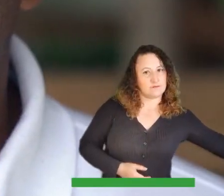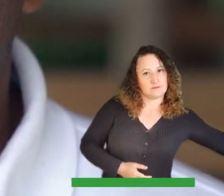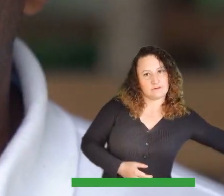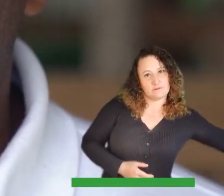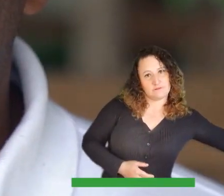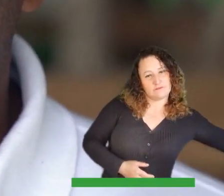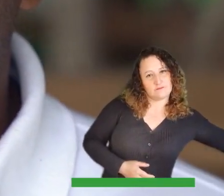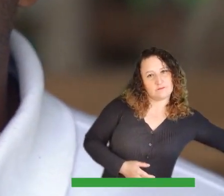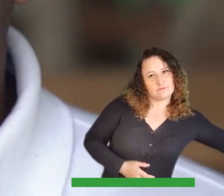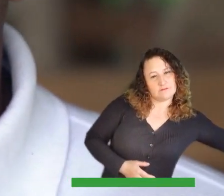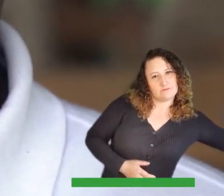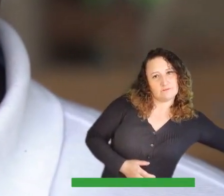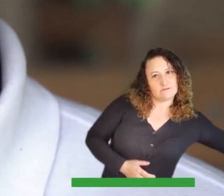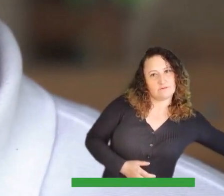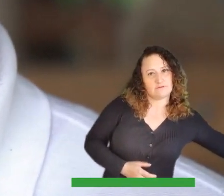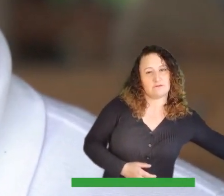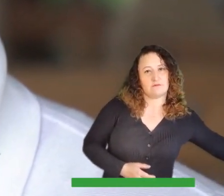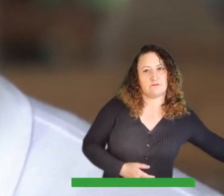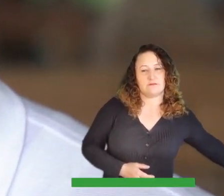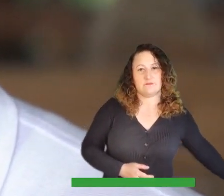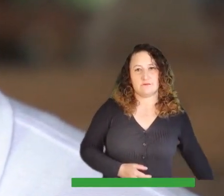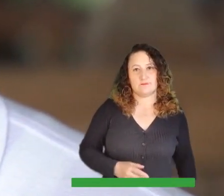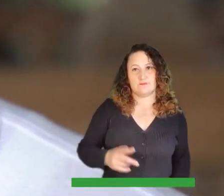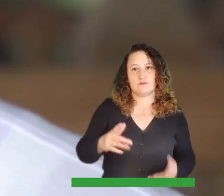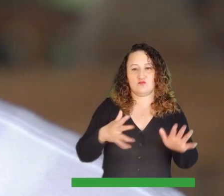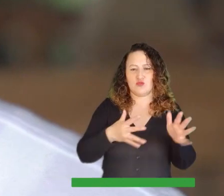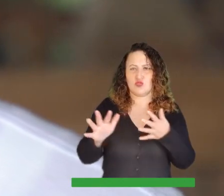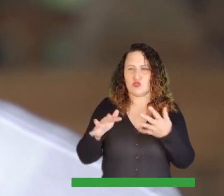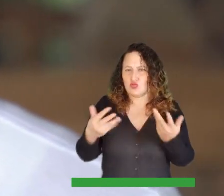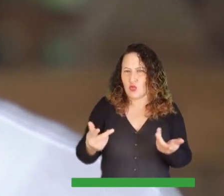La idea del curso es ser